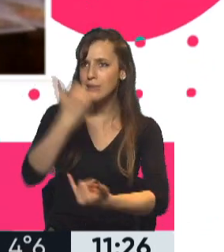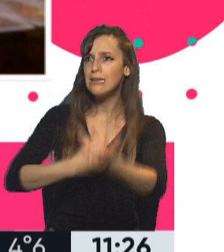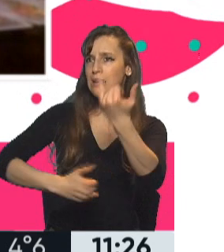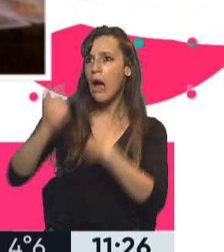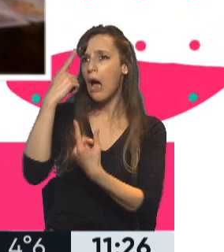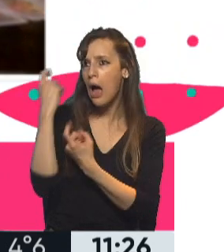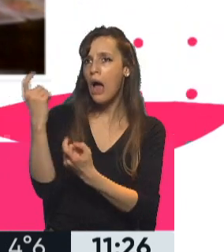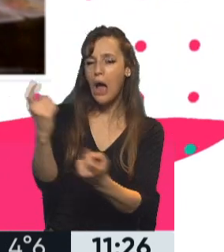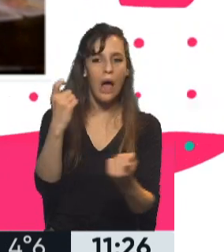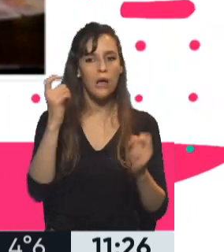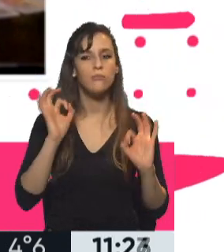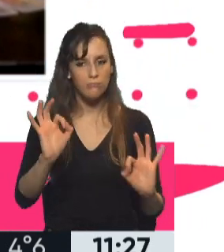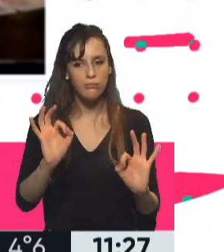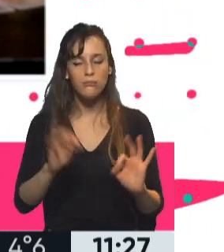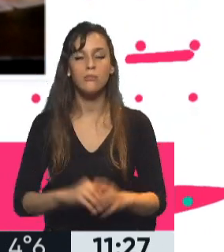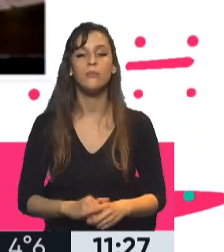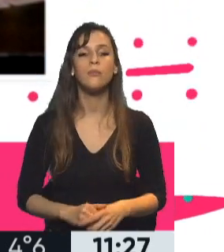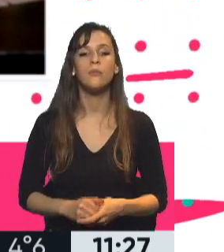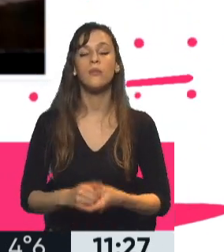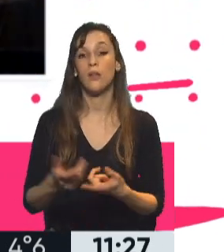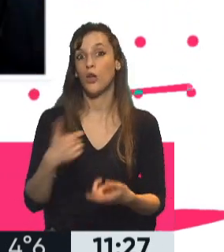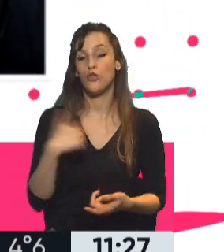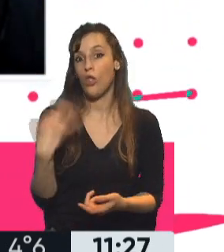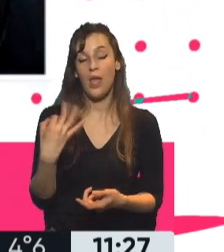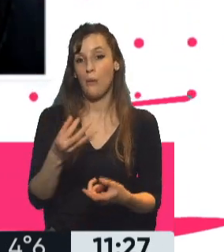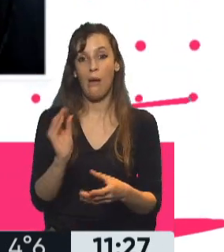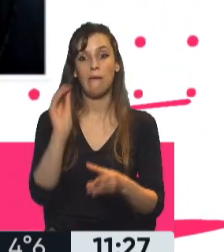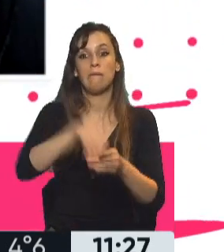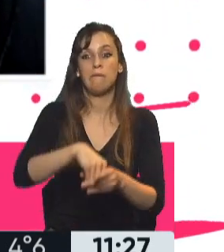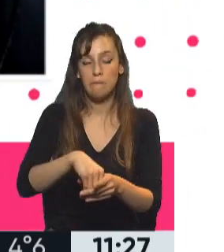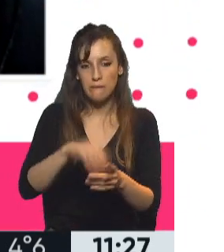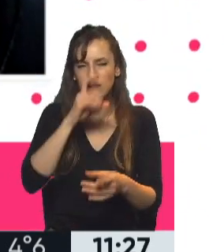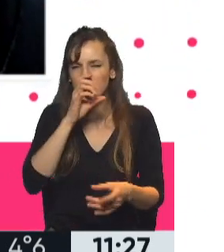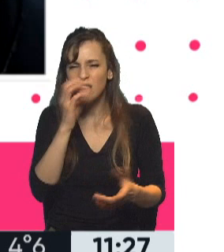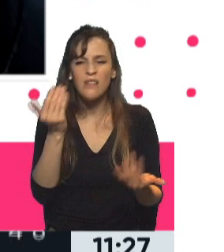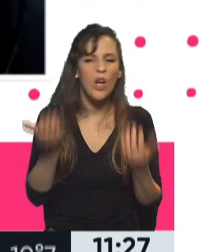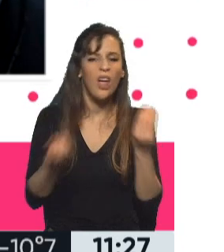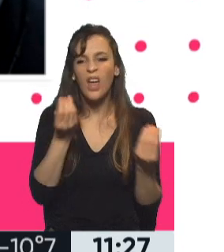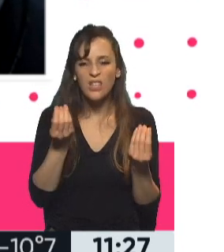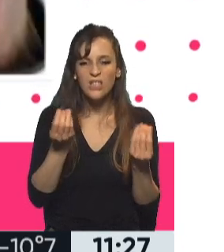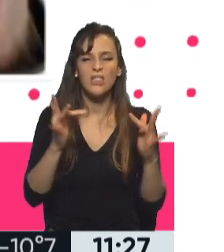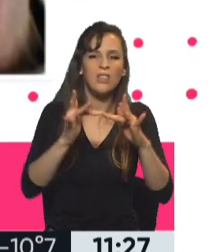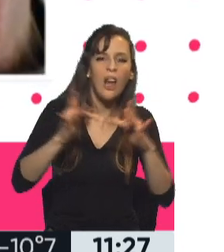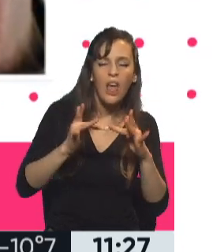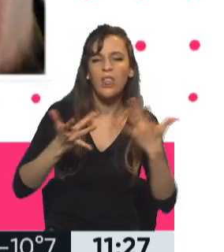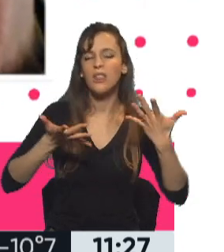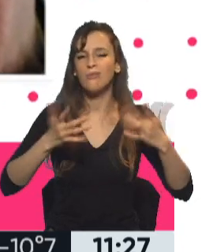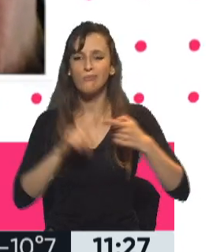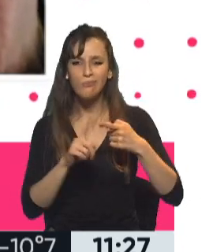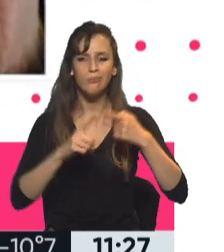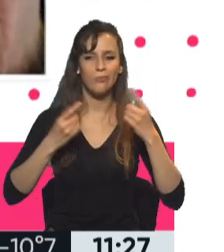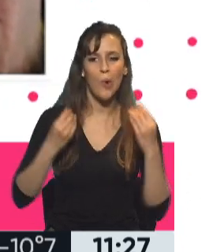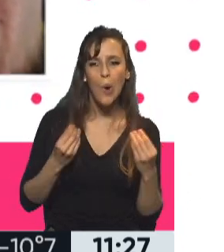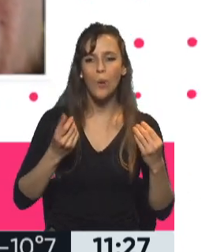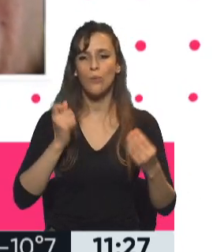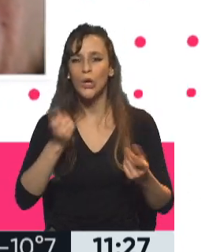y tesorería desde hace 20 años, bueno, me tuve que meter en esto y aprender qué era esto de la banda ancha, cómo era la conectividad, quién te la